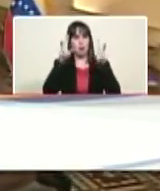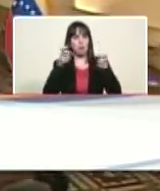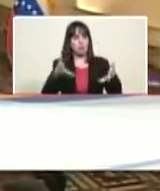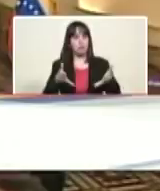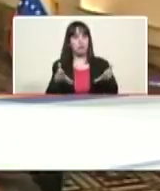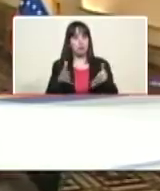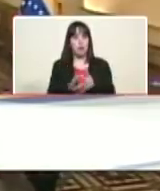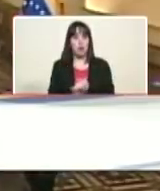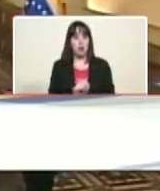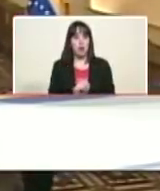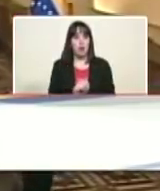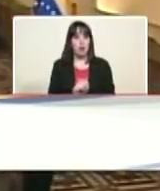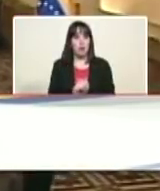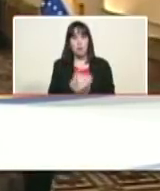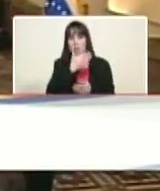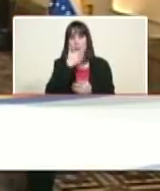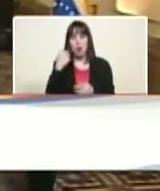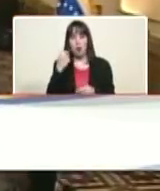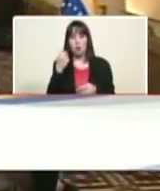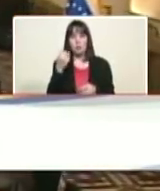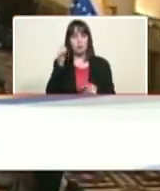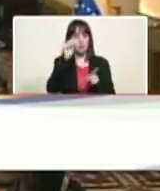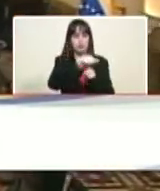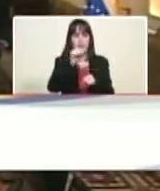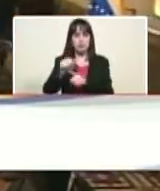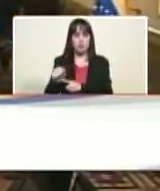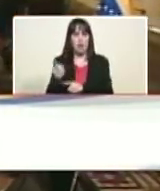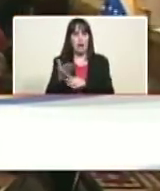petro, Ciguaraya. ¿Ah?